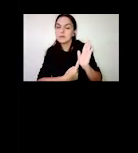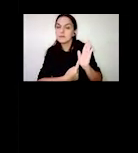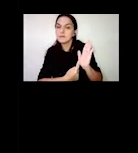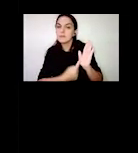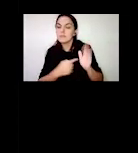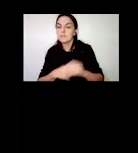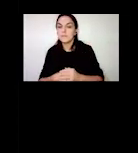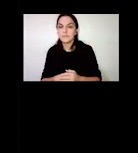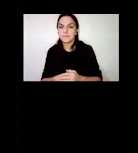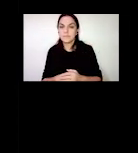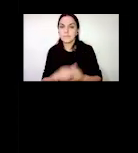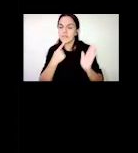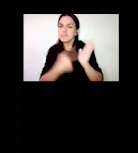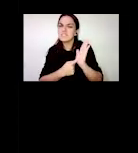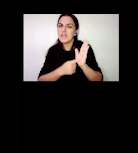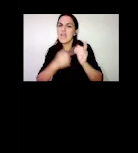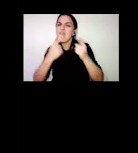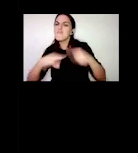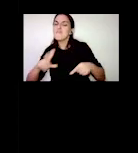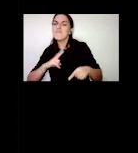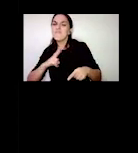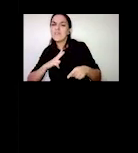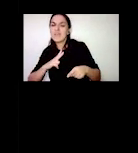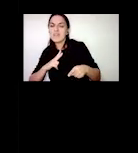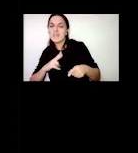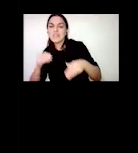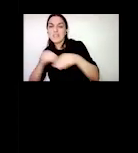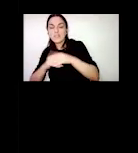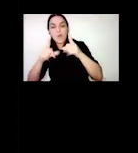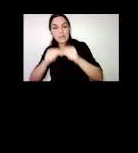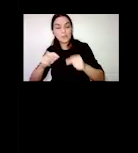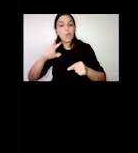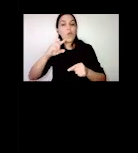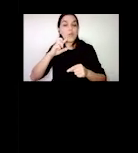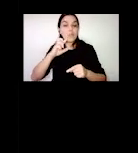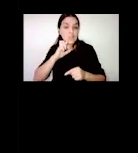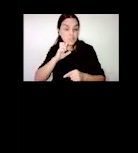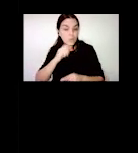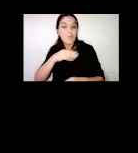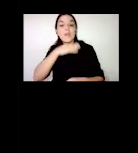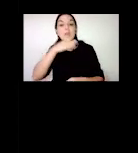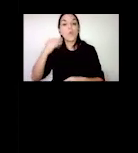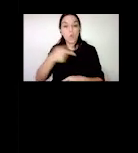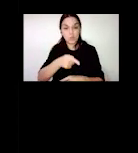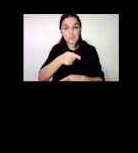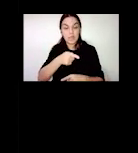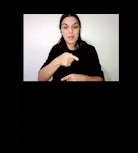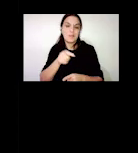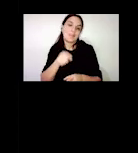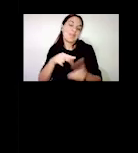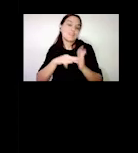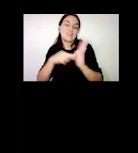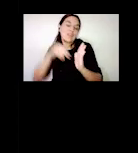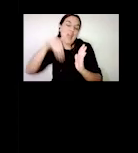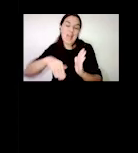ser bienes enunciados en el artículo 19J, son bienes, títulos, valores situados en el país, y que se